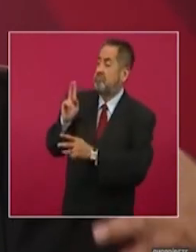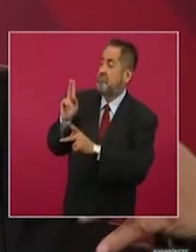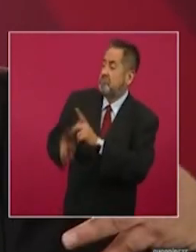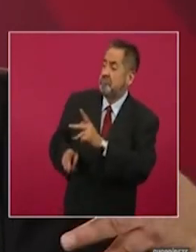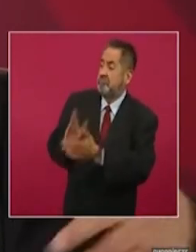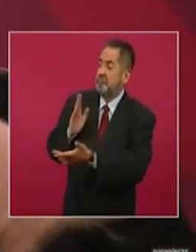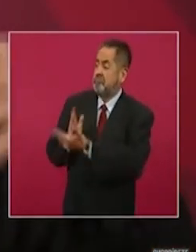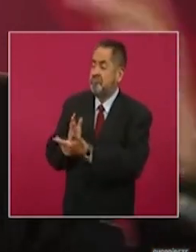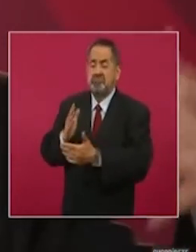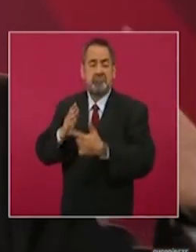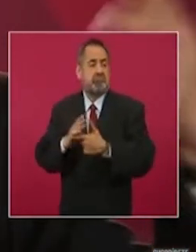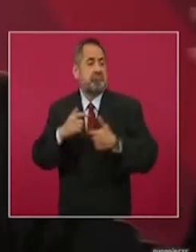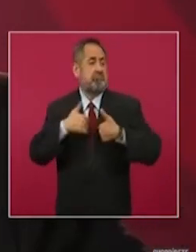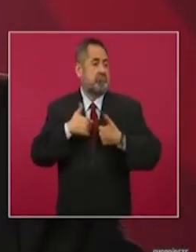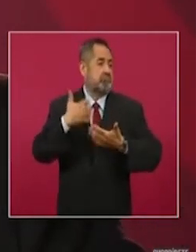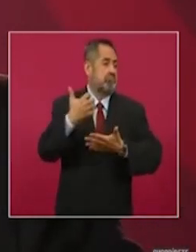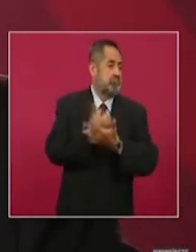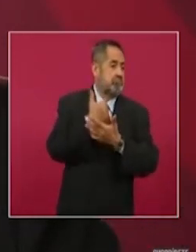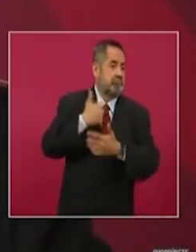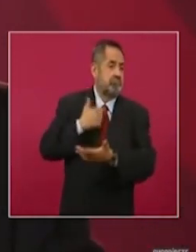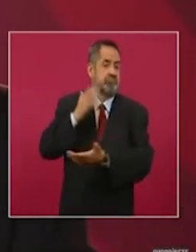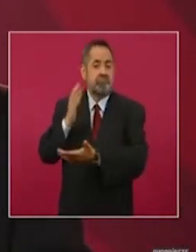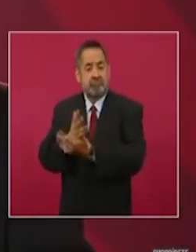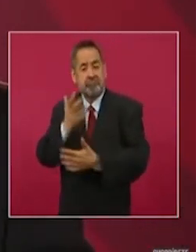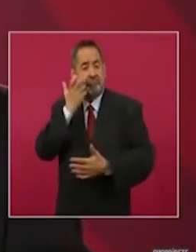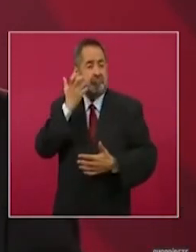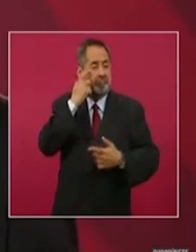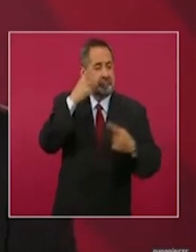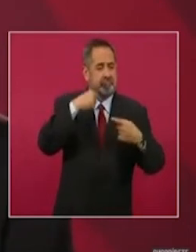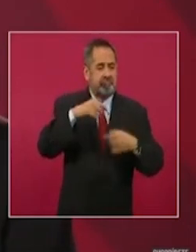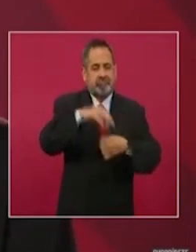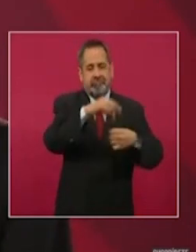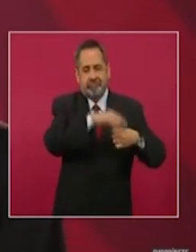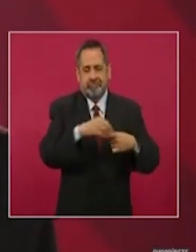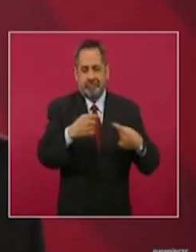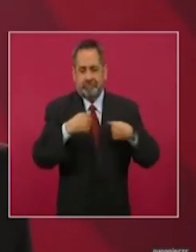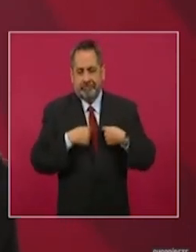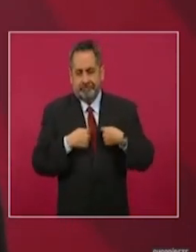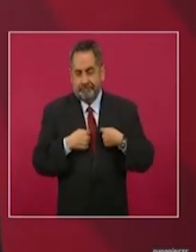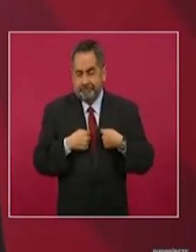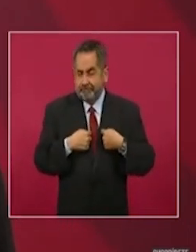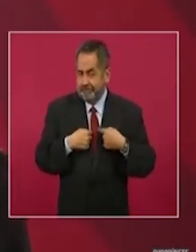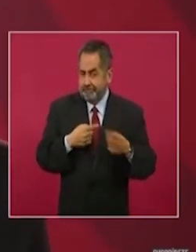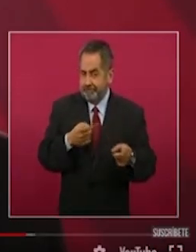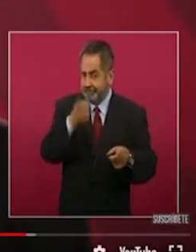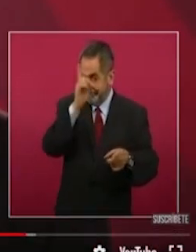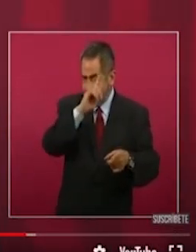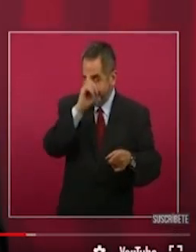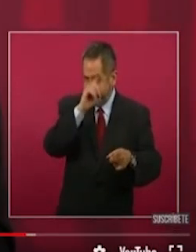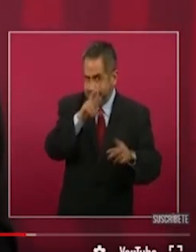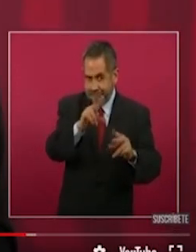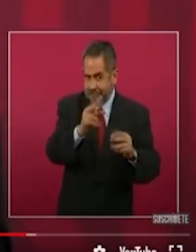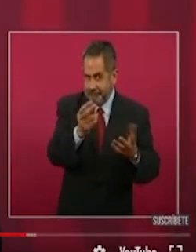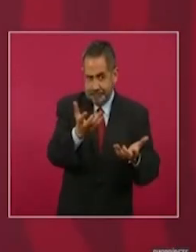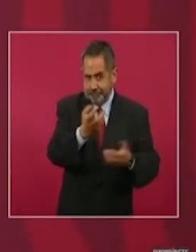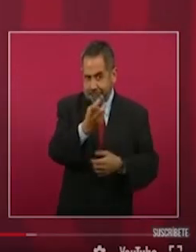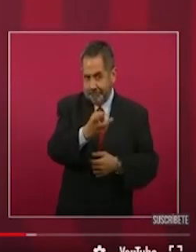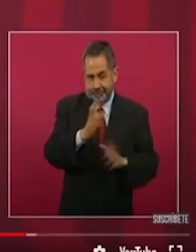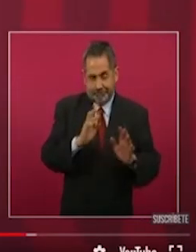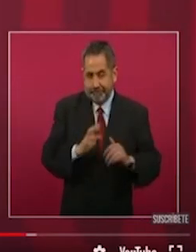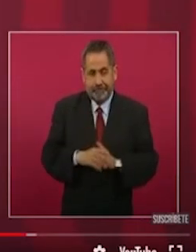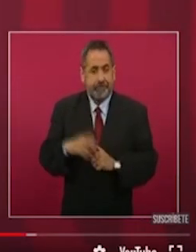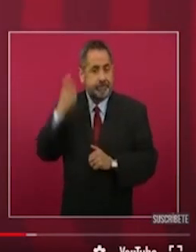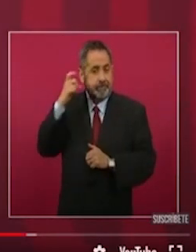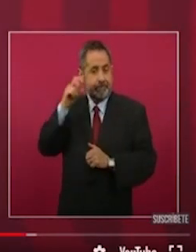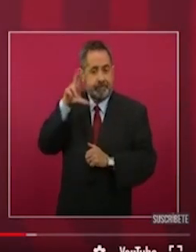si yo gano voy a detener el tema pues yo les recomendaría que no lo hicieran porque la gente en